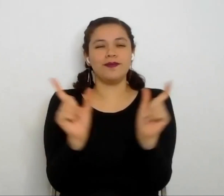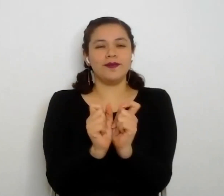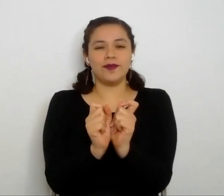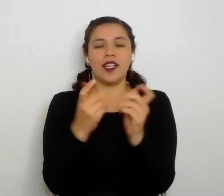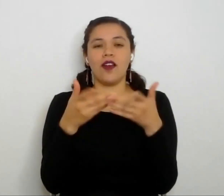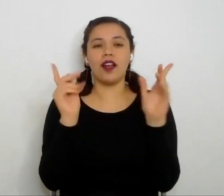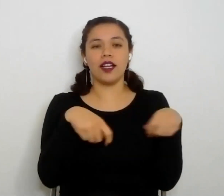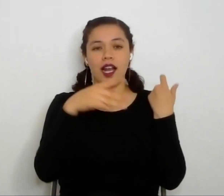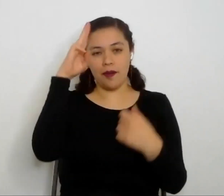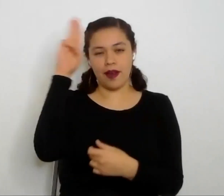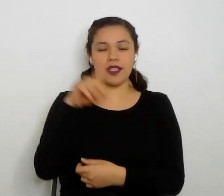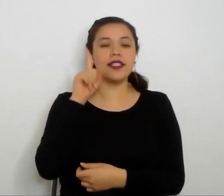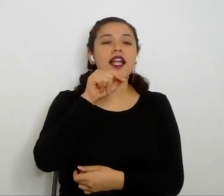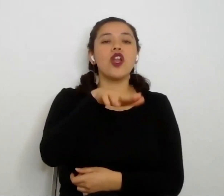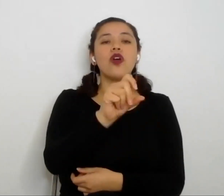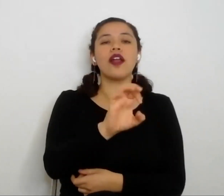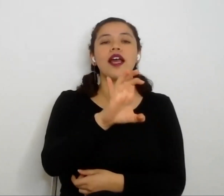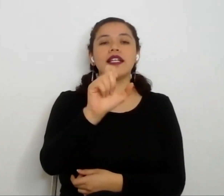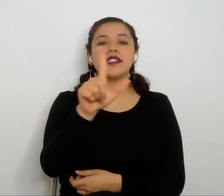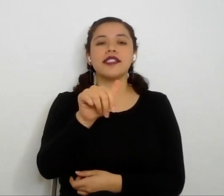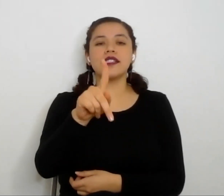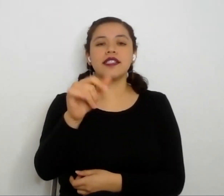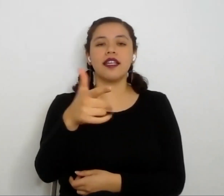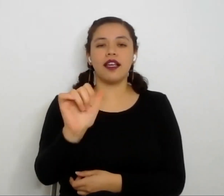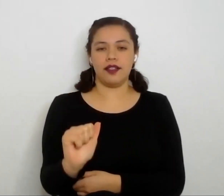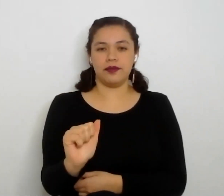Le cedemos la palabra a la maestra Norenza. Siga, adelante.